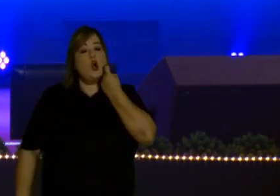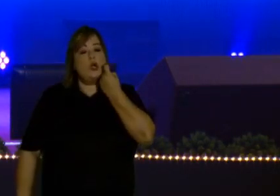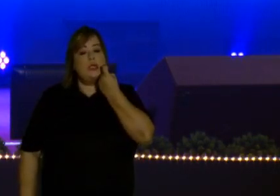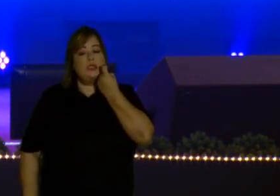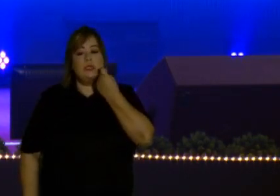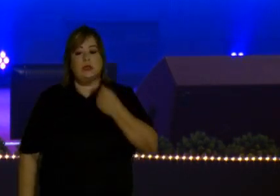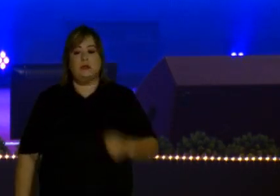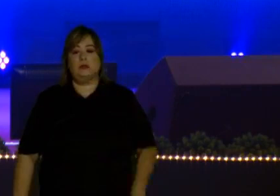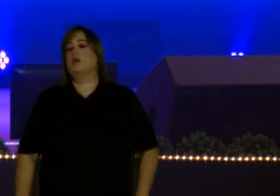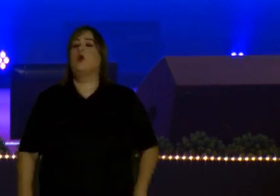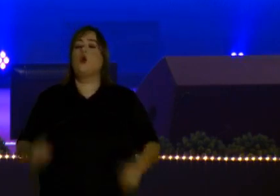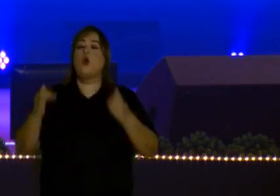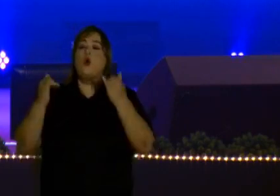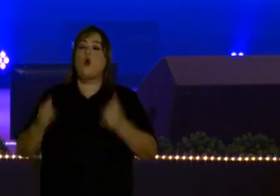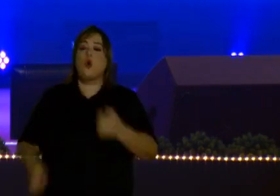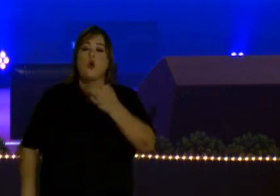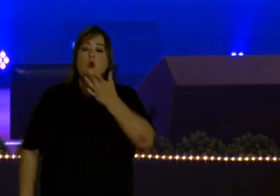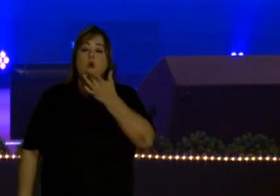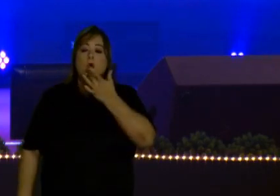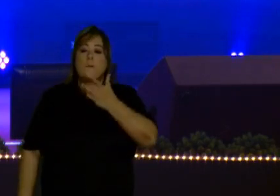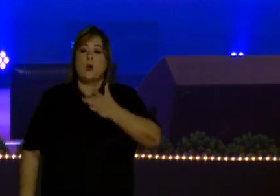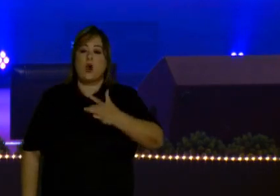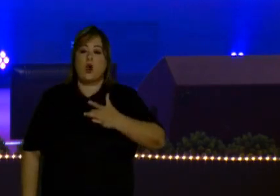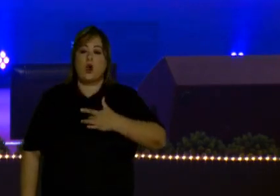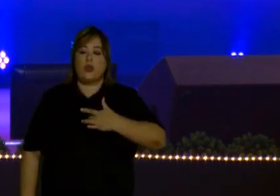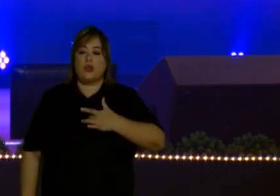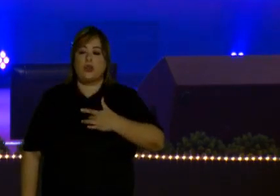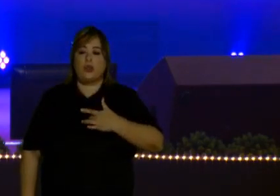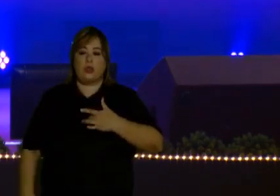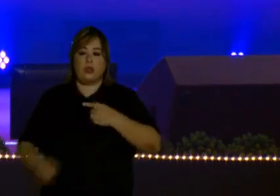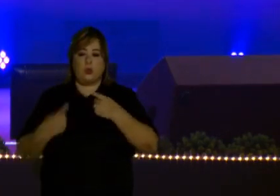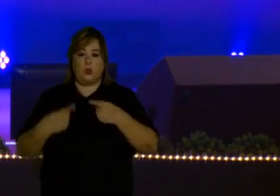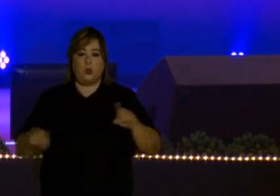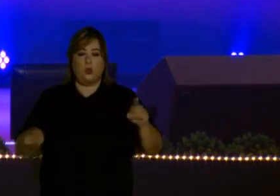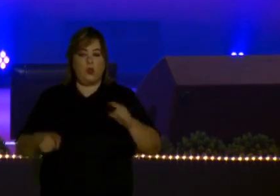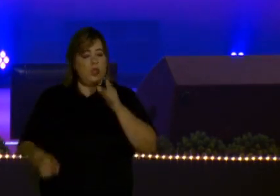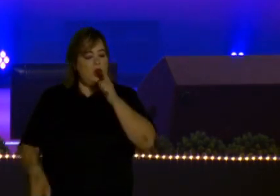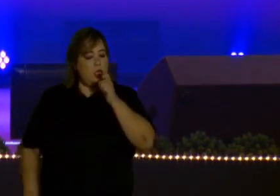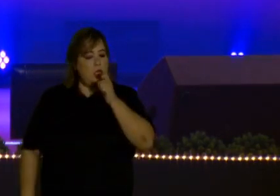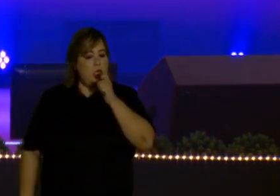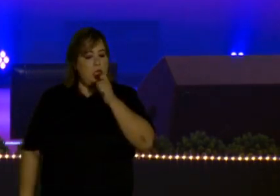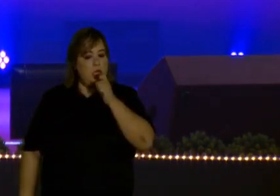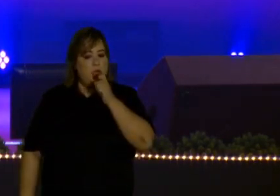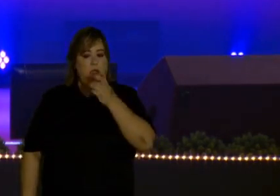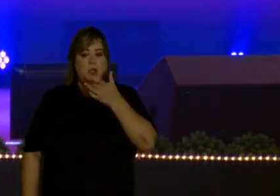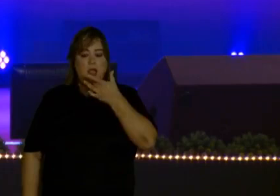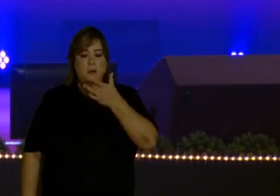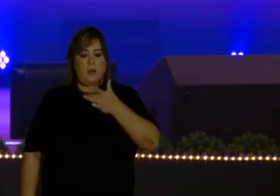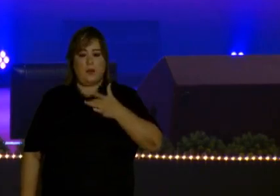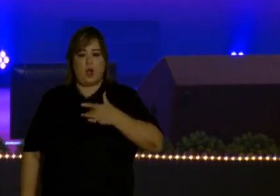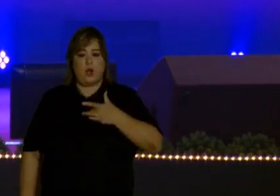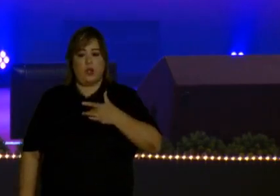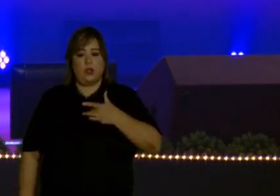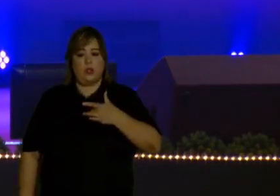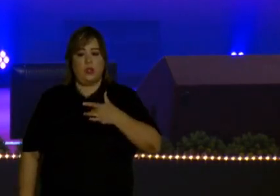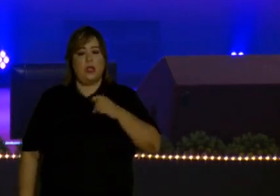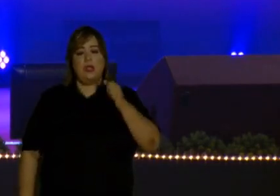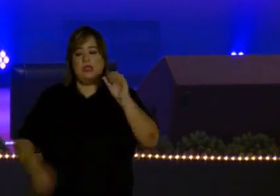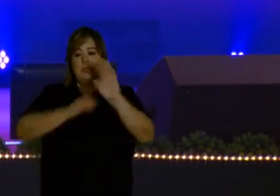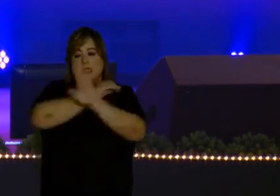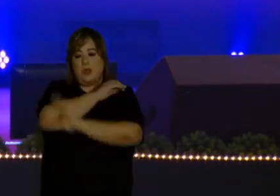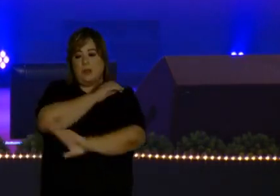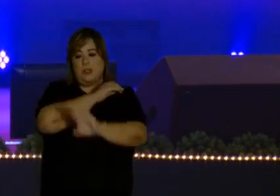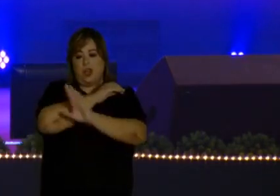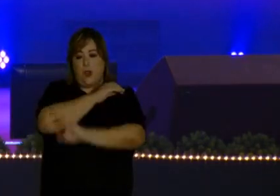de cumpleaños. ¿Cuántos cumplieron o cumplen años en septiembre? Mire, póngase de pie.